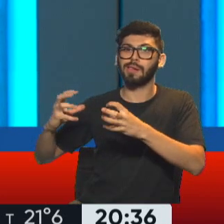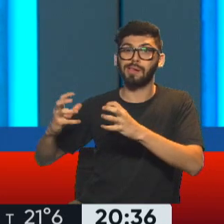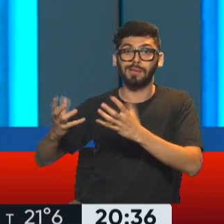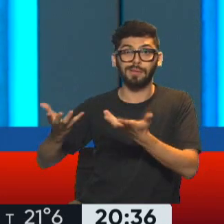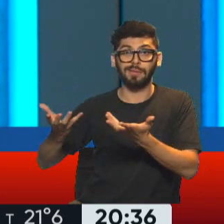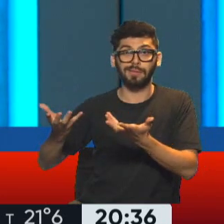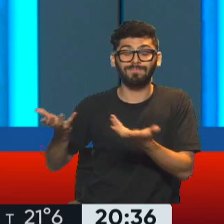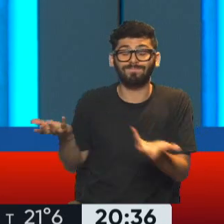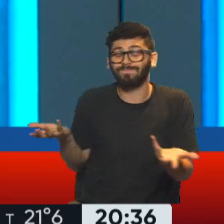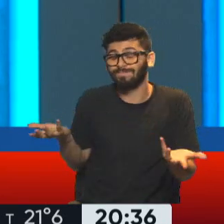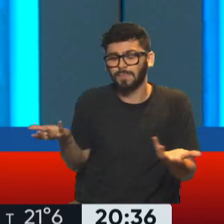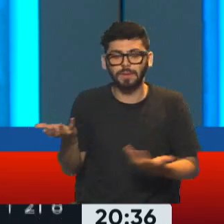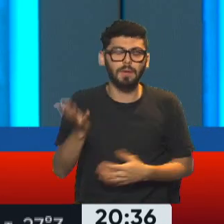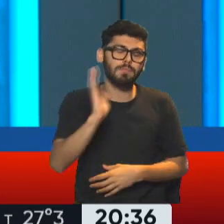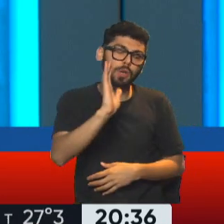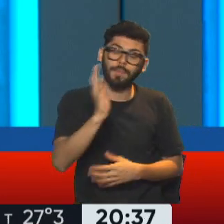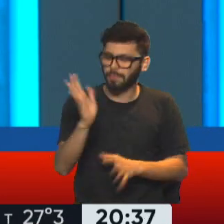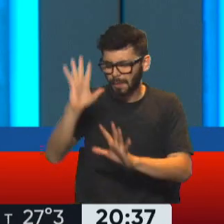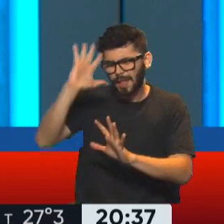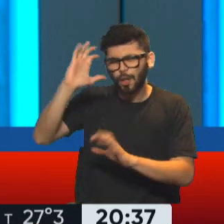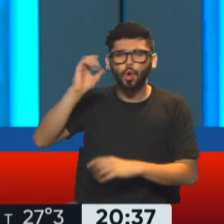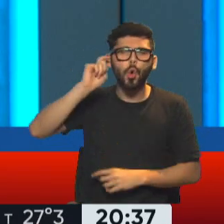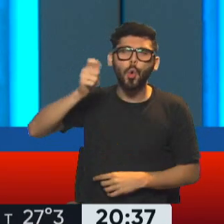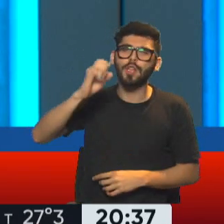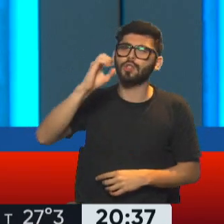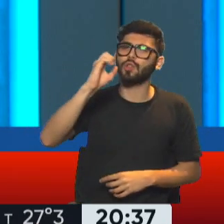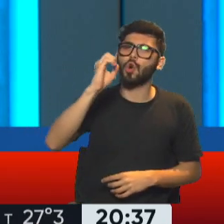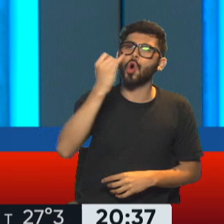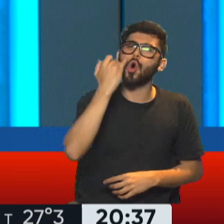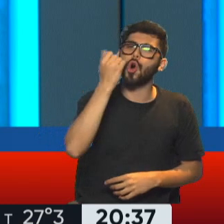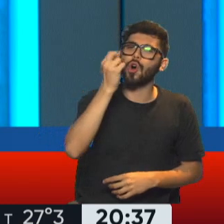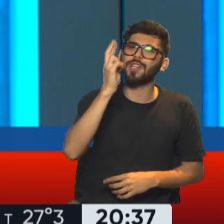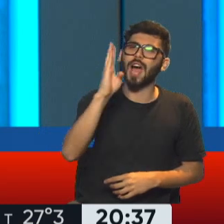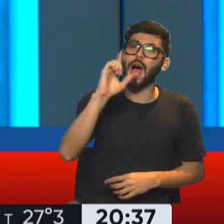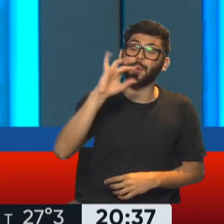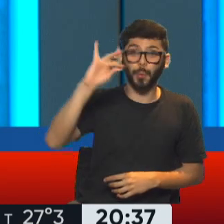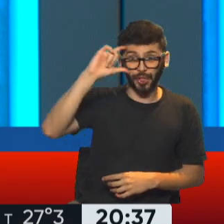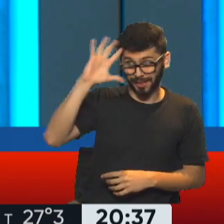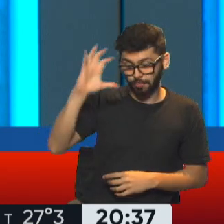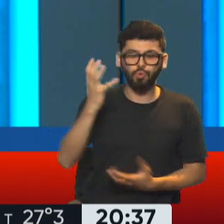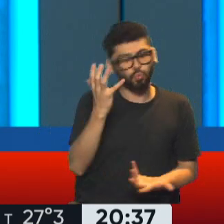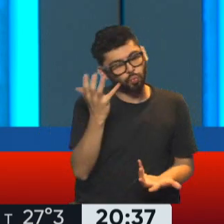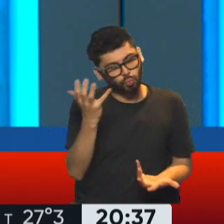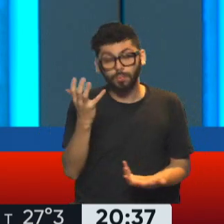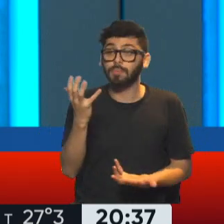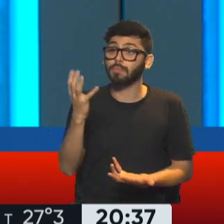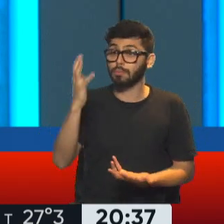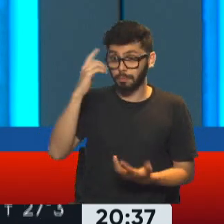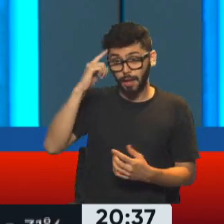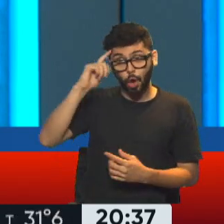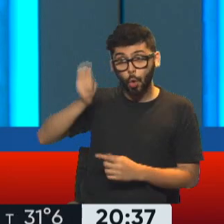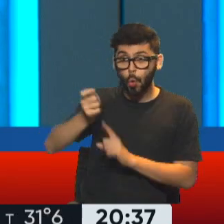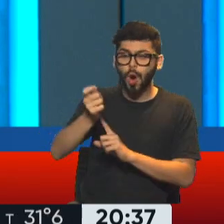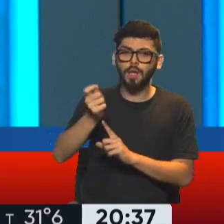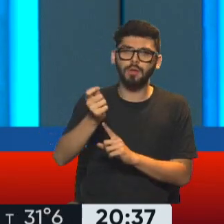el que lleva todo ¿Vos te acordás de un famoso Macri? juez Ollarvide que falleció hace claro poco? Que sí. ¿Vos creés que Ollarvide era un juez